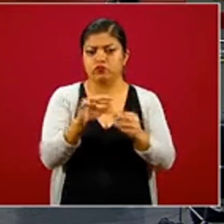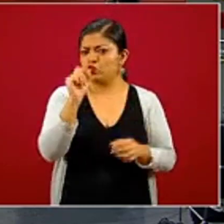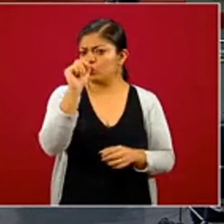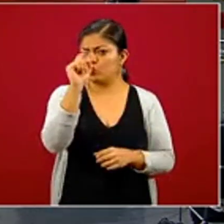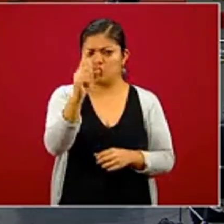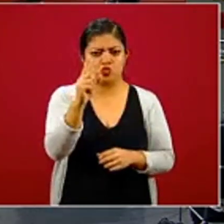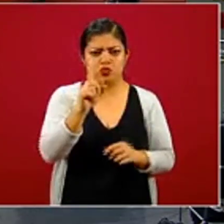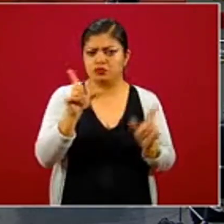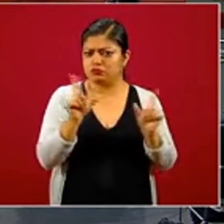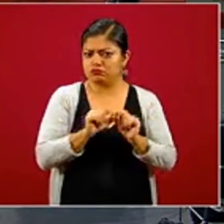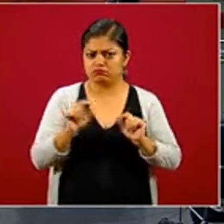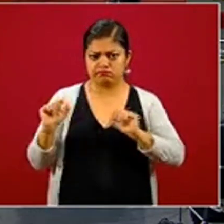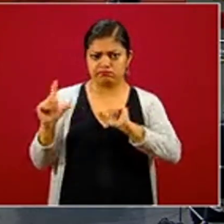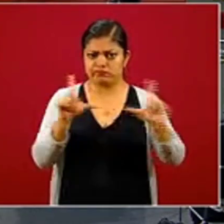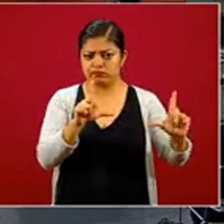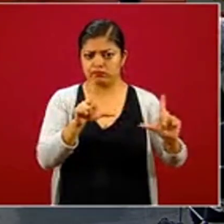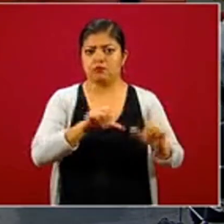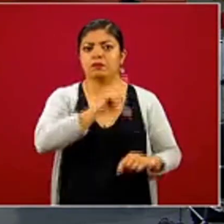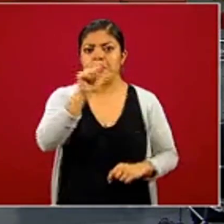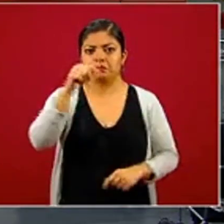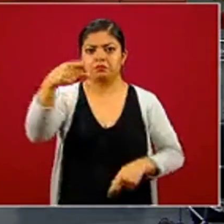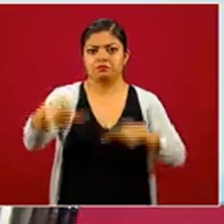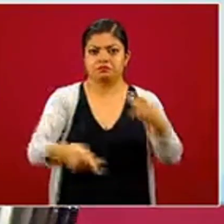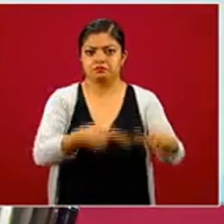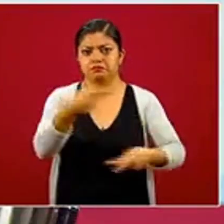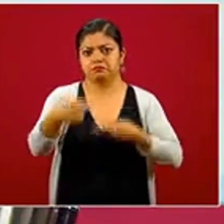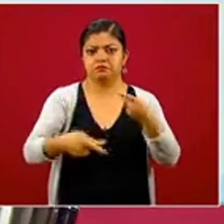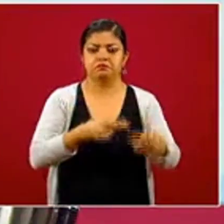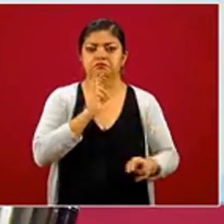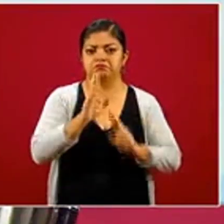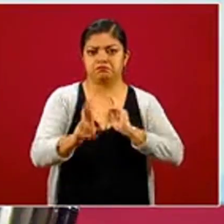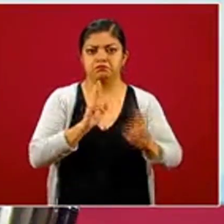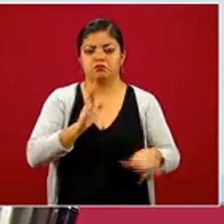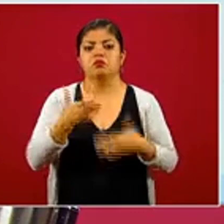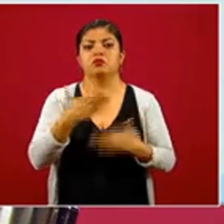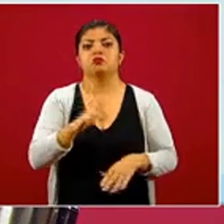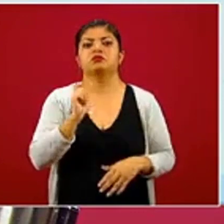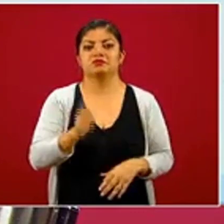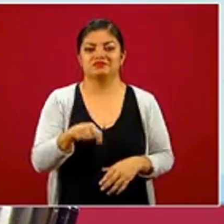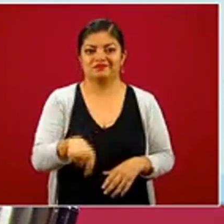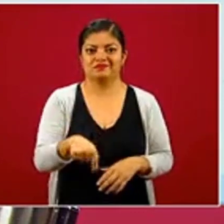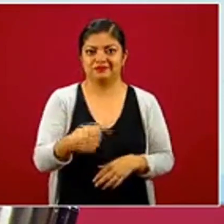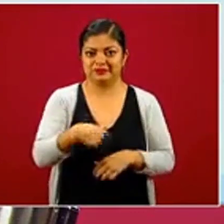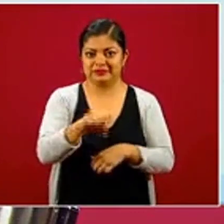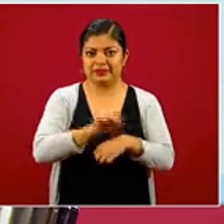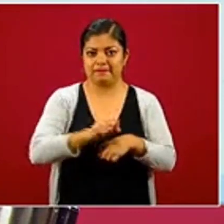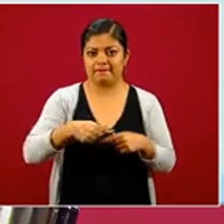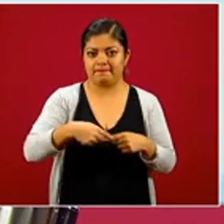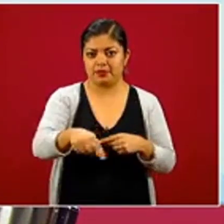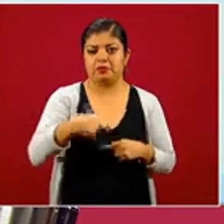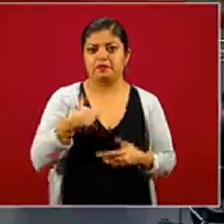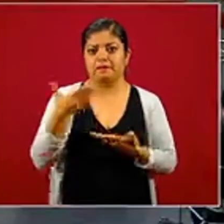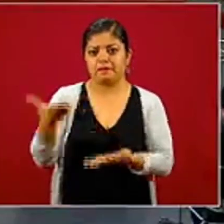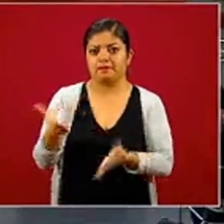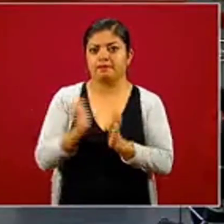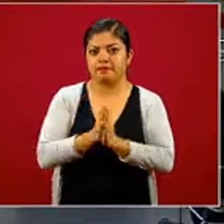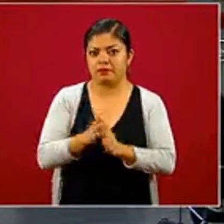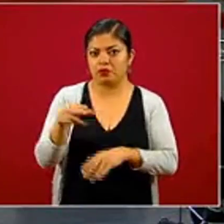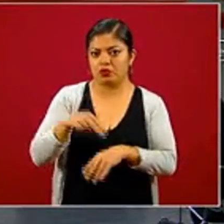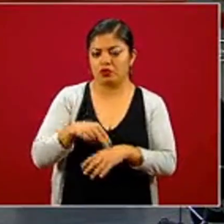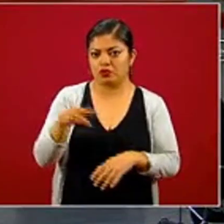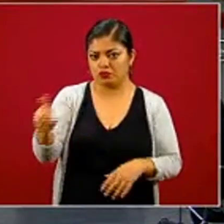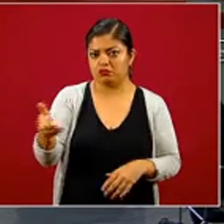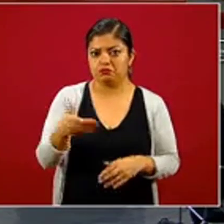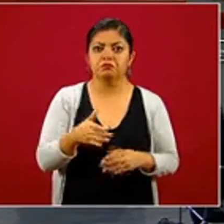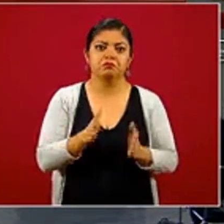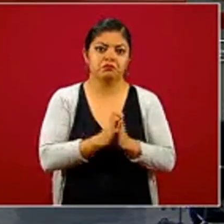gráfica y después abrimos a preguntas y respuestas de lo que es relevante para esta semana. Le pido al doctor Alomía si es tan amable de